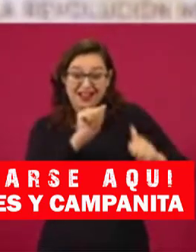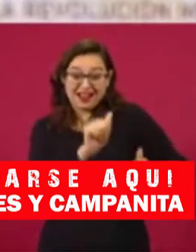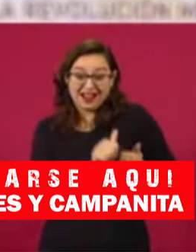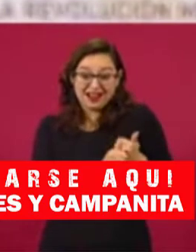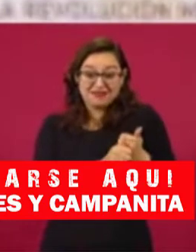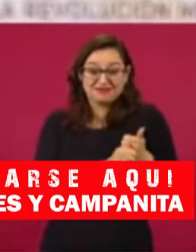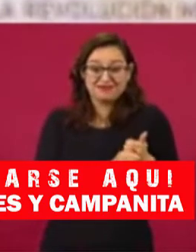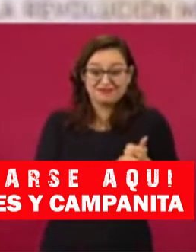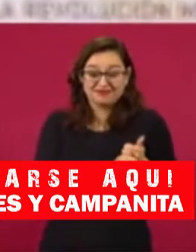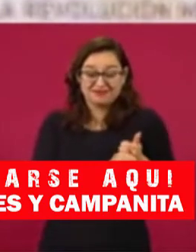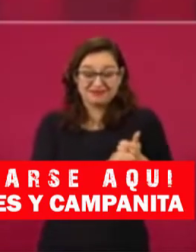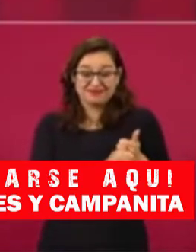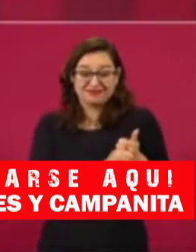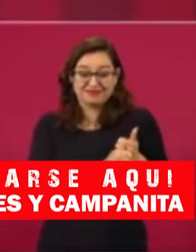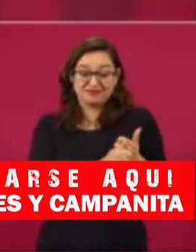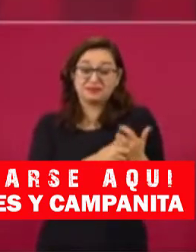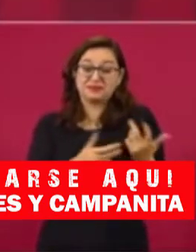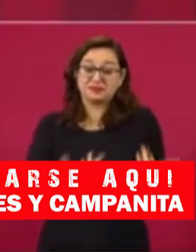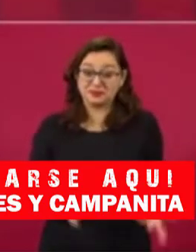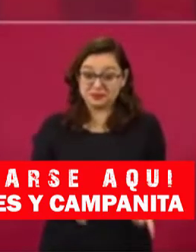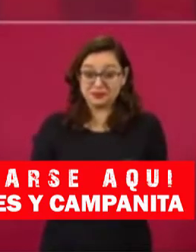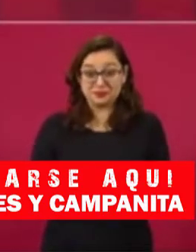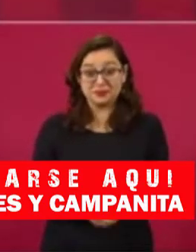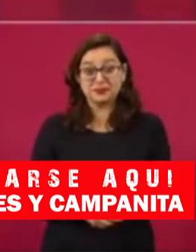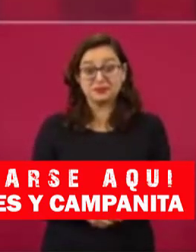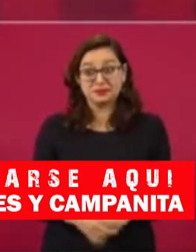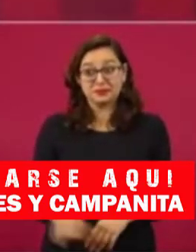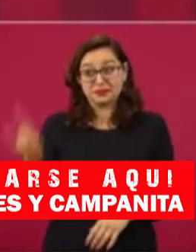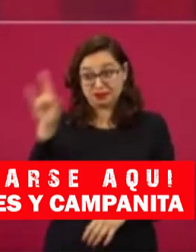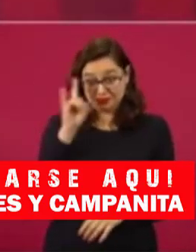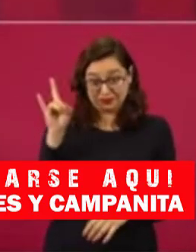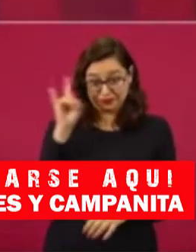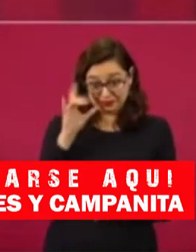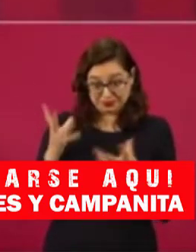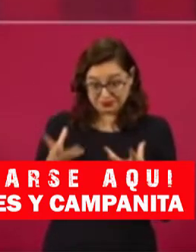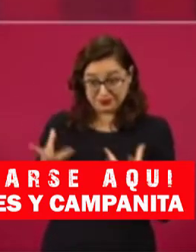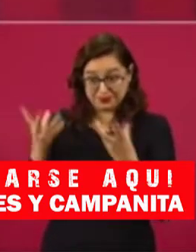y los que se juntan con el diablo les va mal.